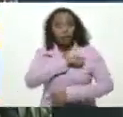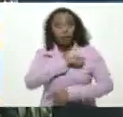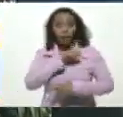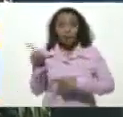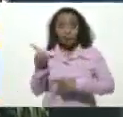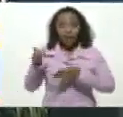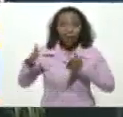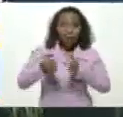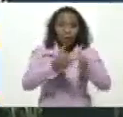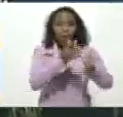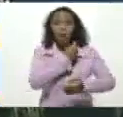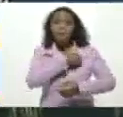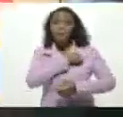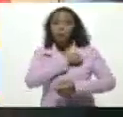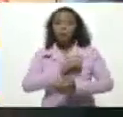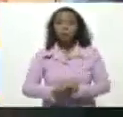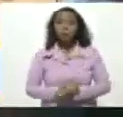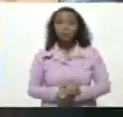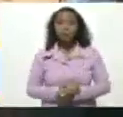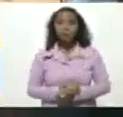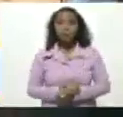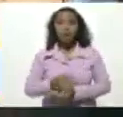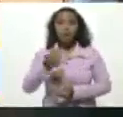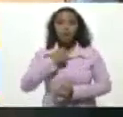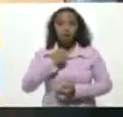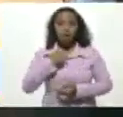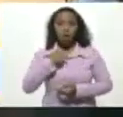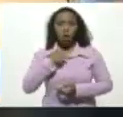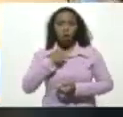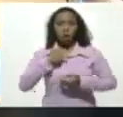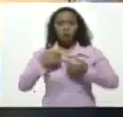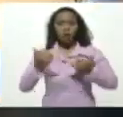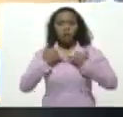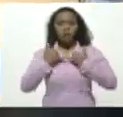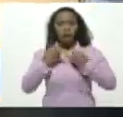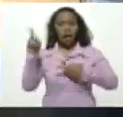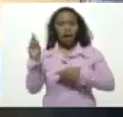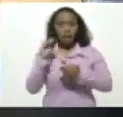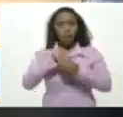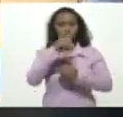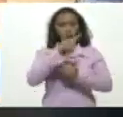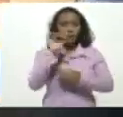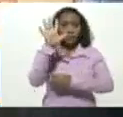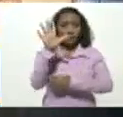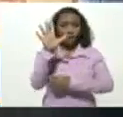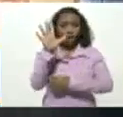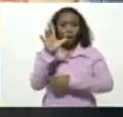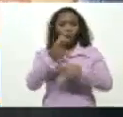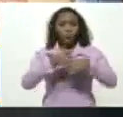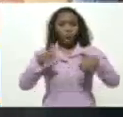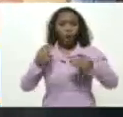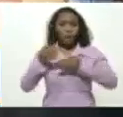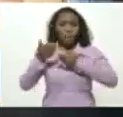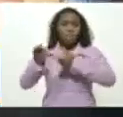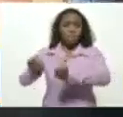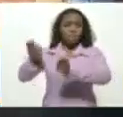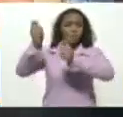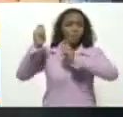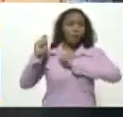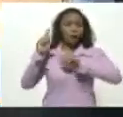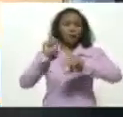de los Españoles, sí, soy autóctono del Camino de los Españoles 5 generaciones. Sí. 5 generaciones de la época de las